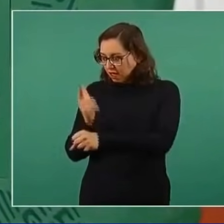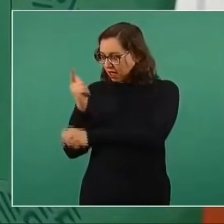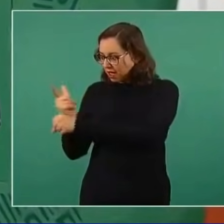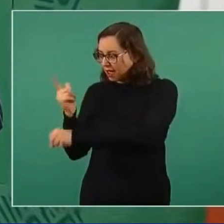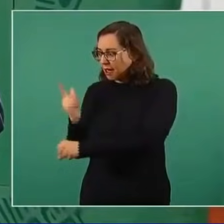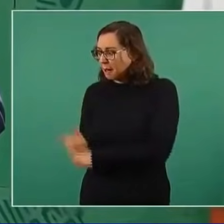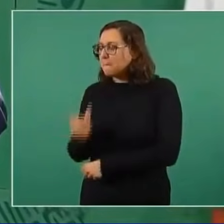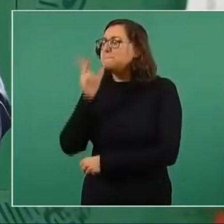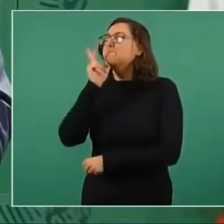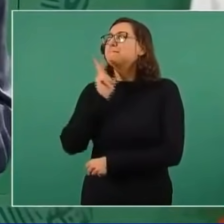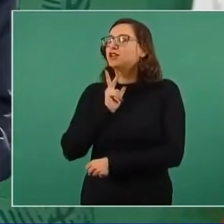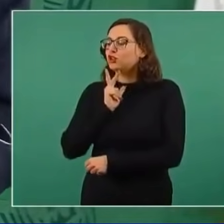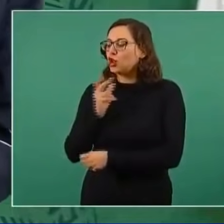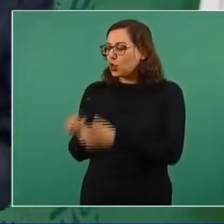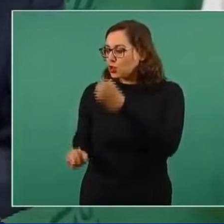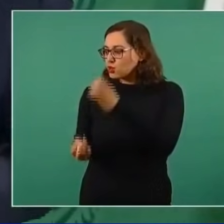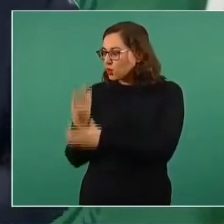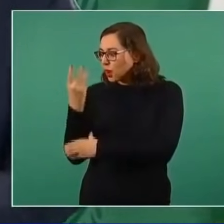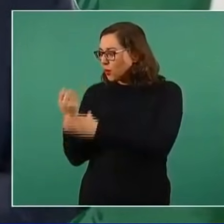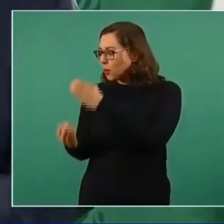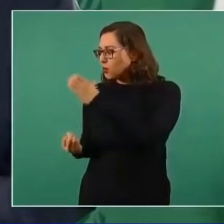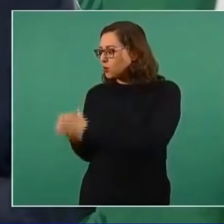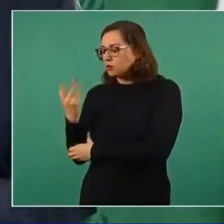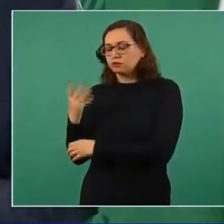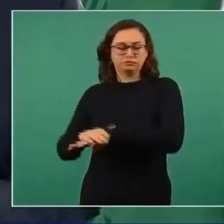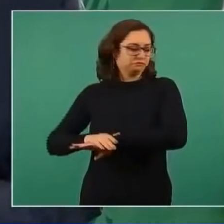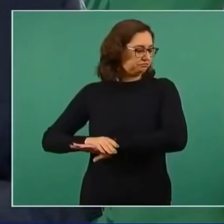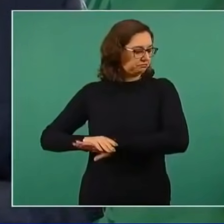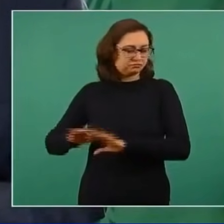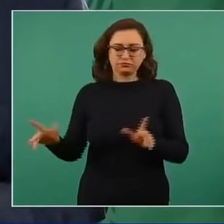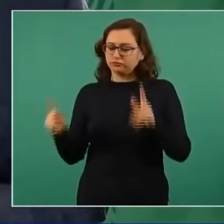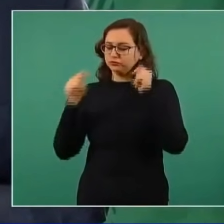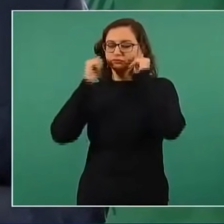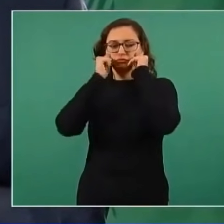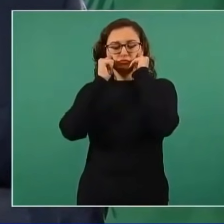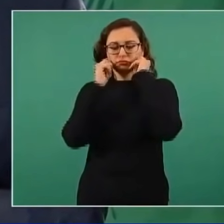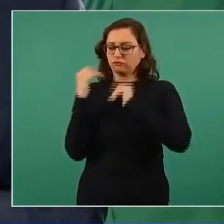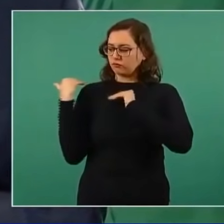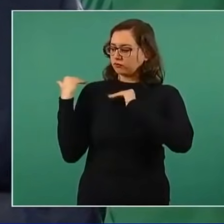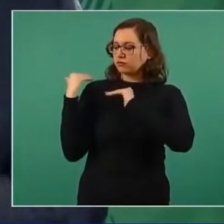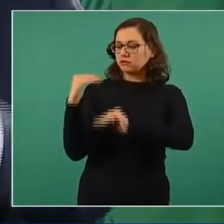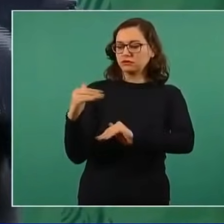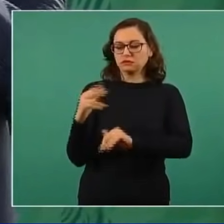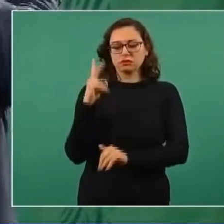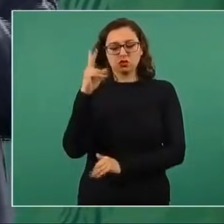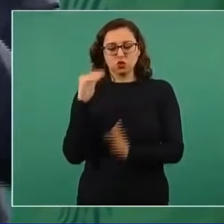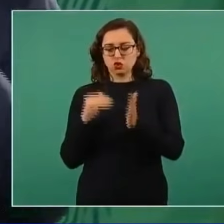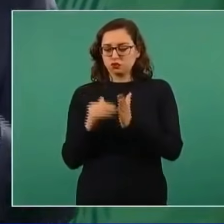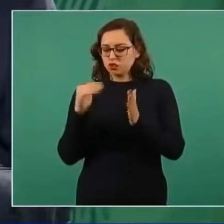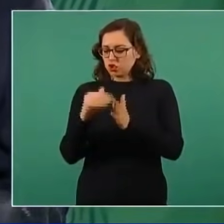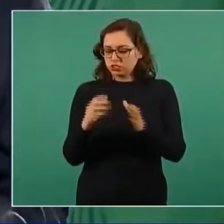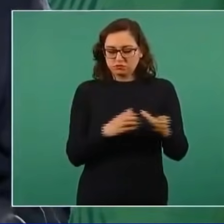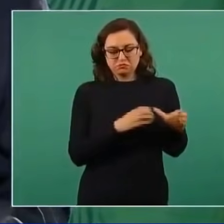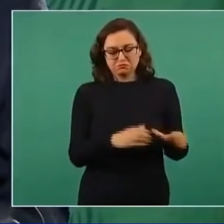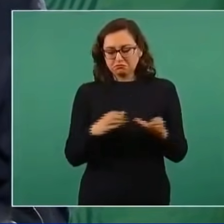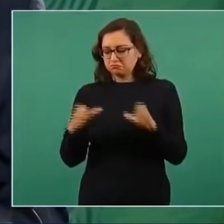nunca vamos a extraer más de 2 millones de barriles diarios en el tiempo que nos queda.